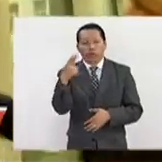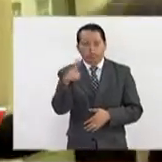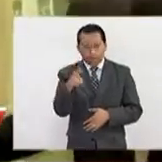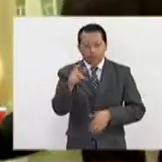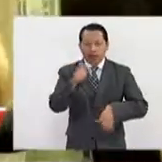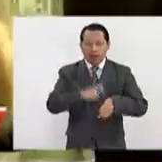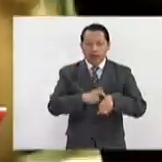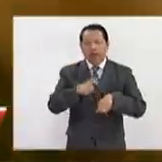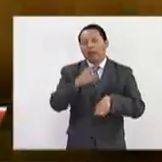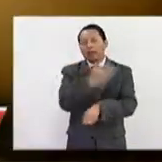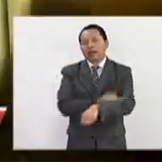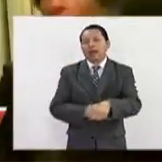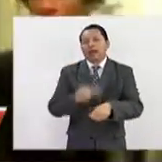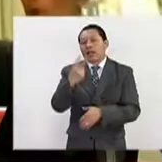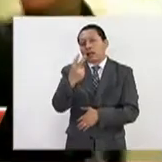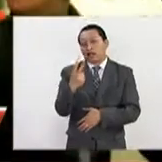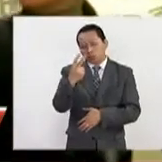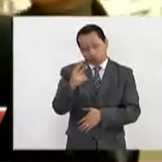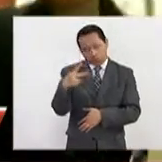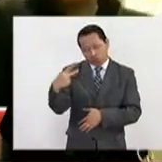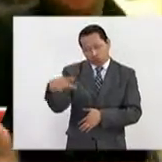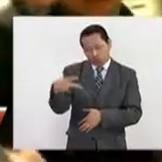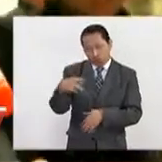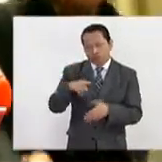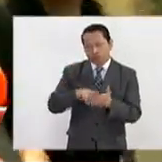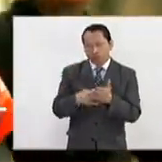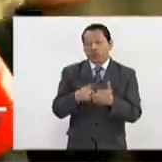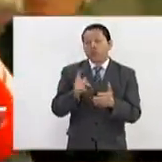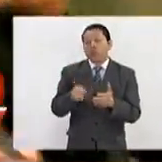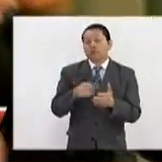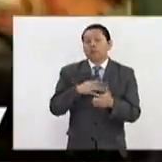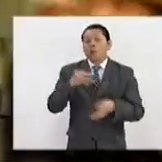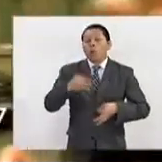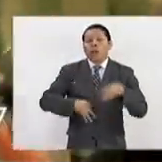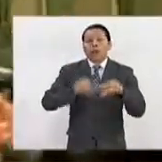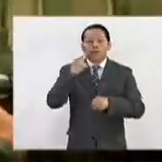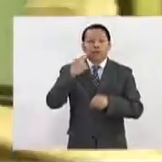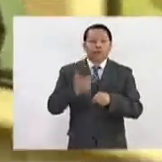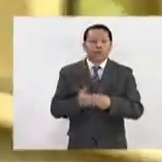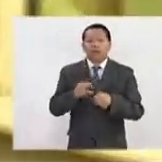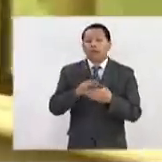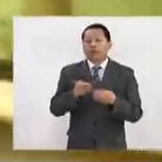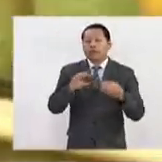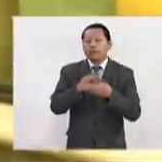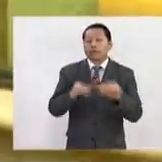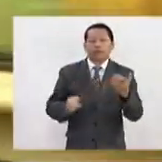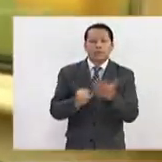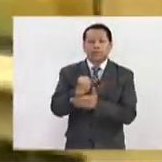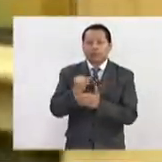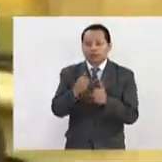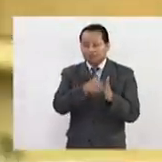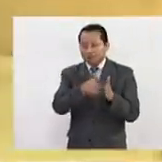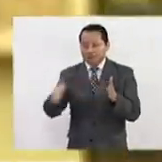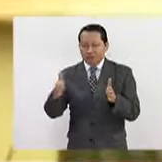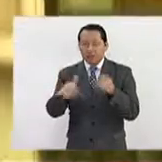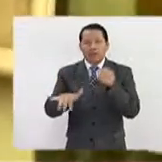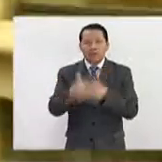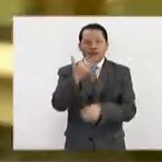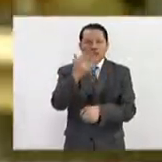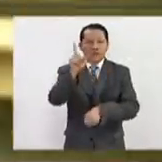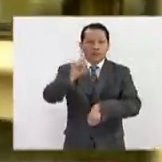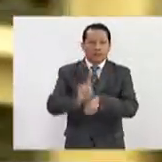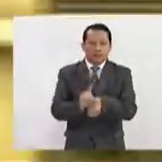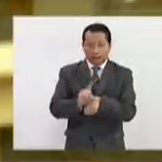a las 2 de la tarde, hora local. Posteriormente, el juez encargado del caso deberá decidir en un plazo de 15 días si